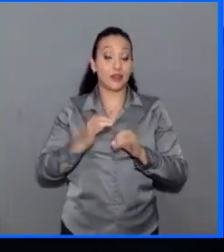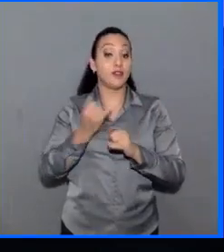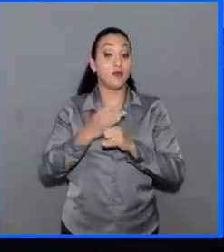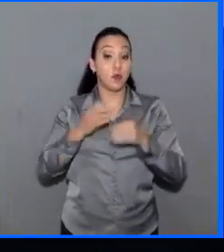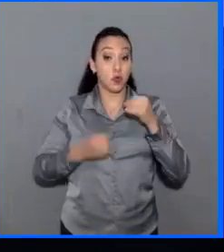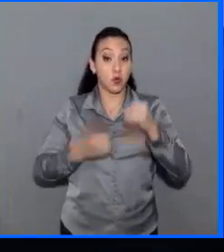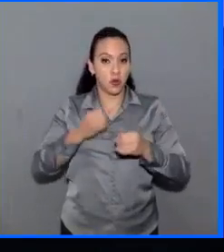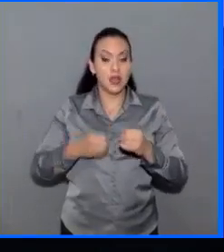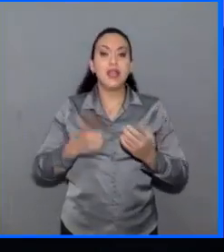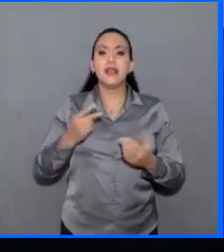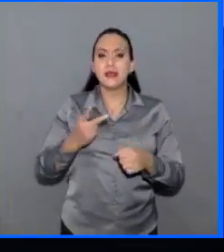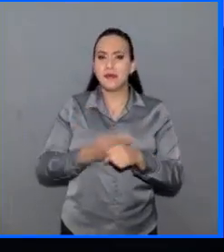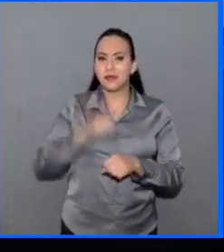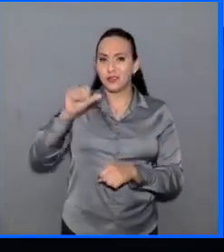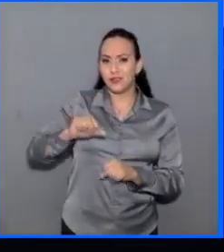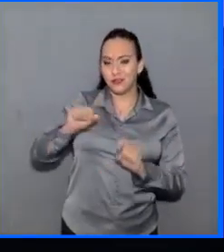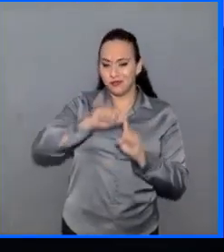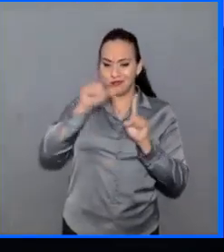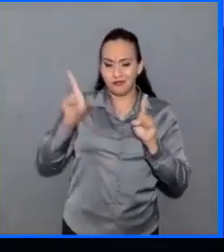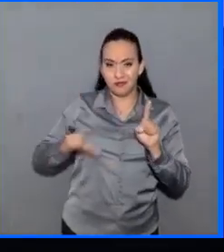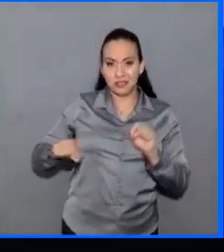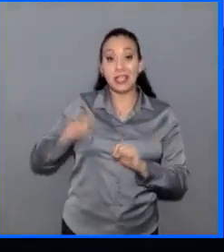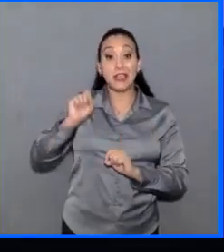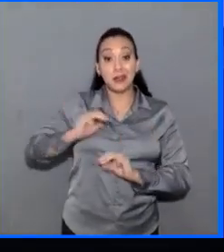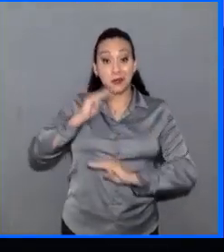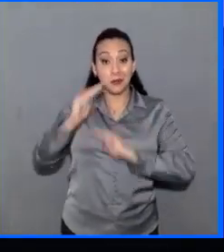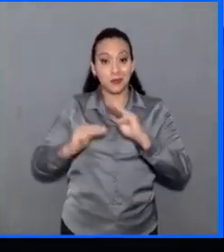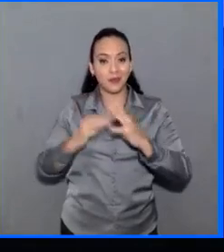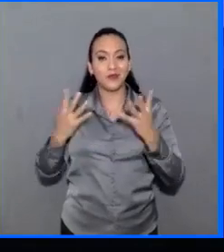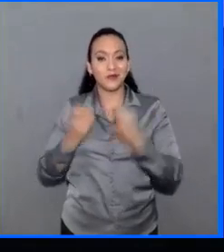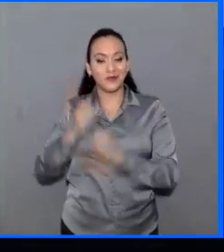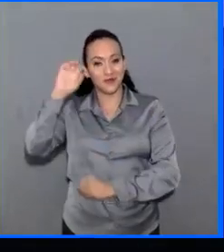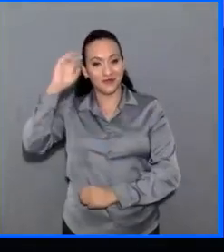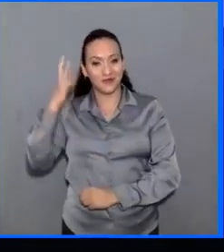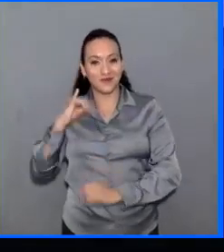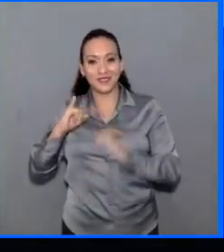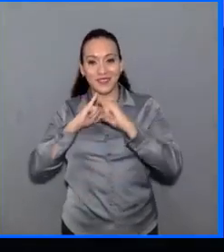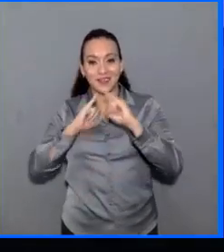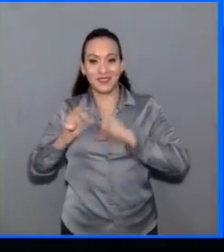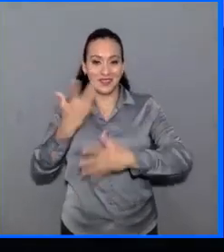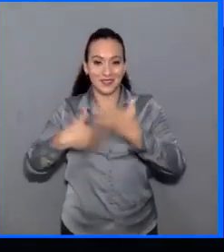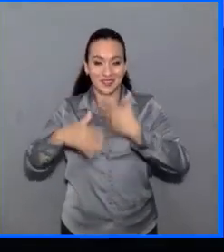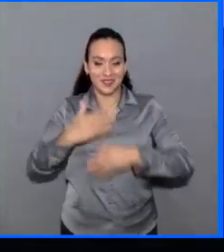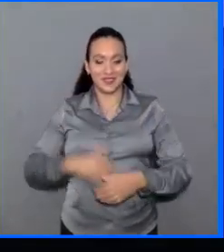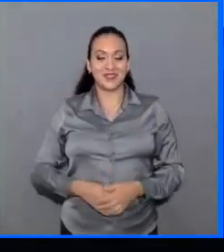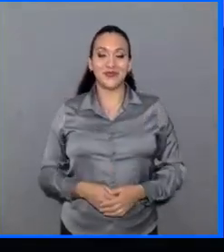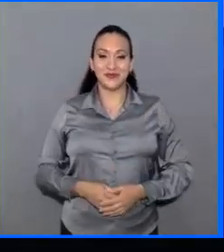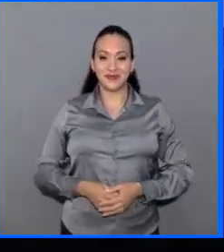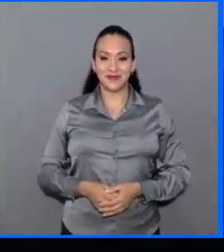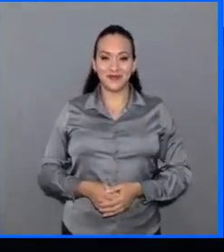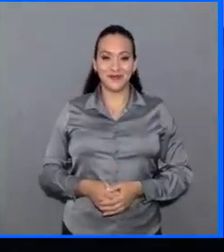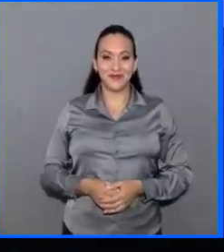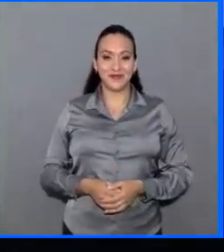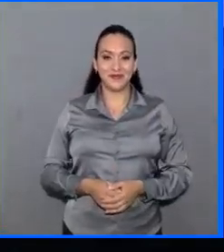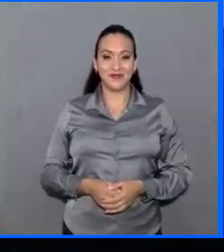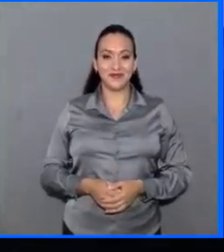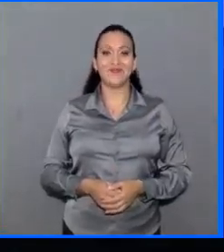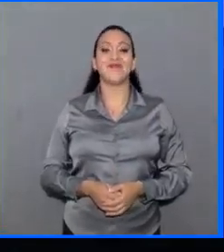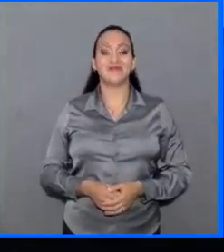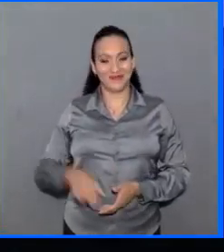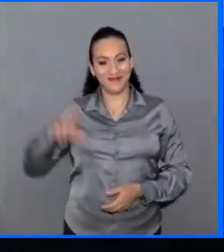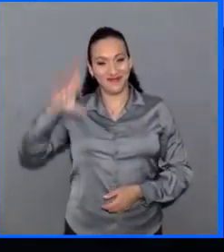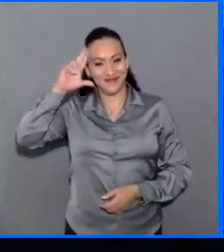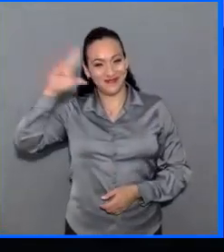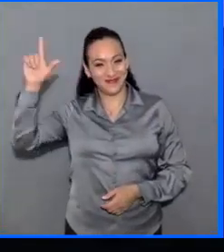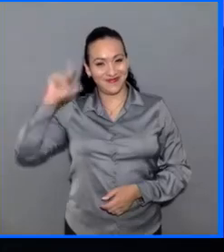recientes de México y del mundo, junto a Eusiris Rostro en interpretación en lengua de señas mexicana. Hola, Eusiris. Y es